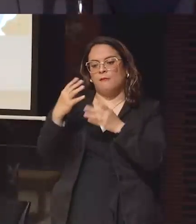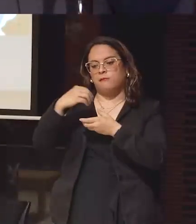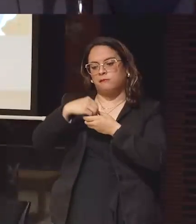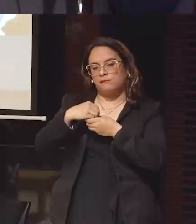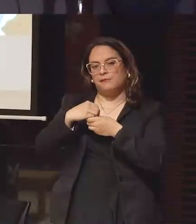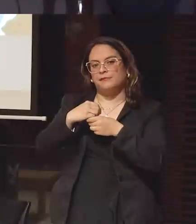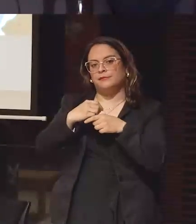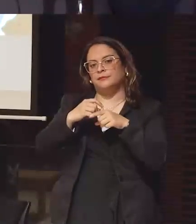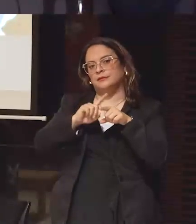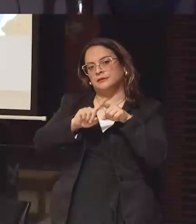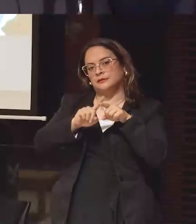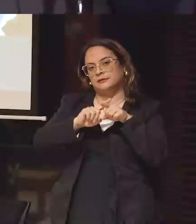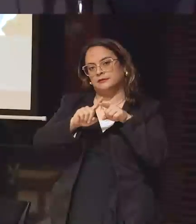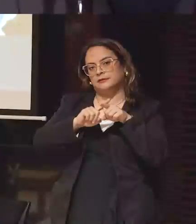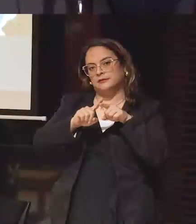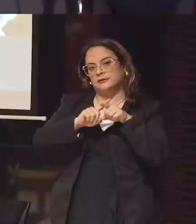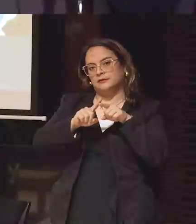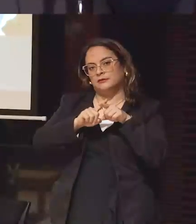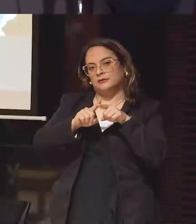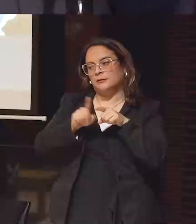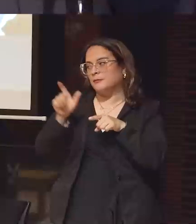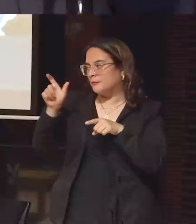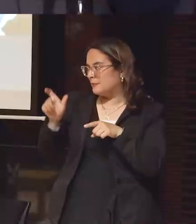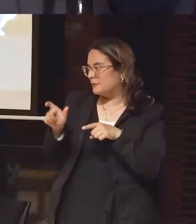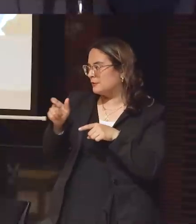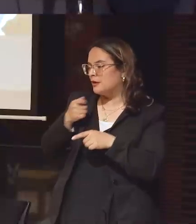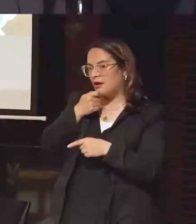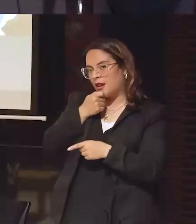Transmilenio, con su traductora